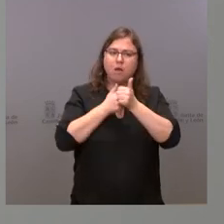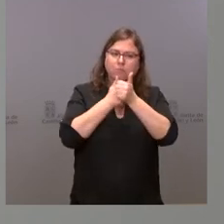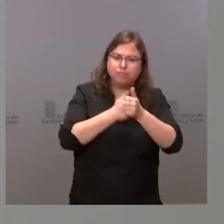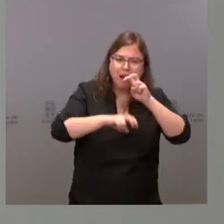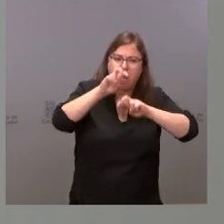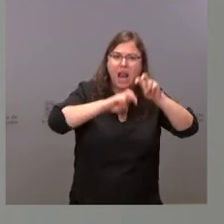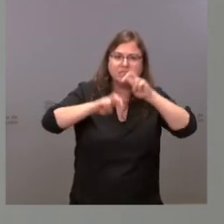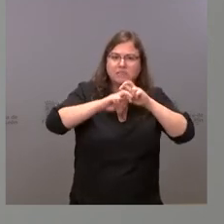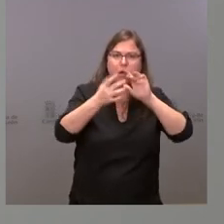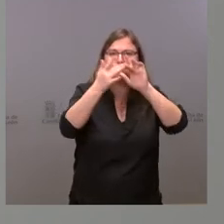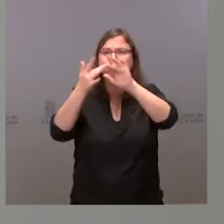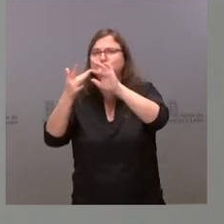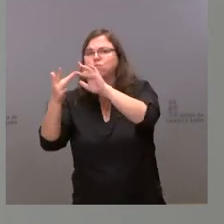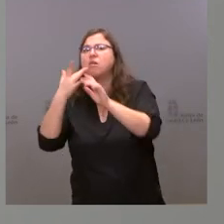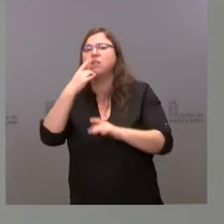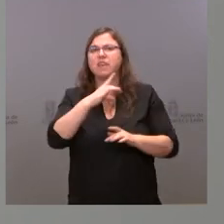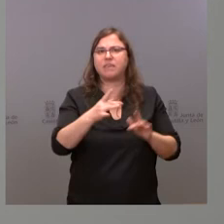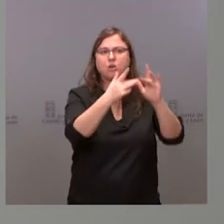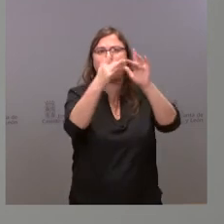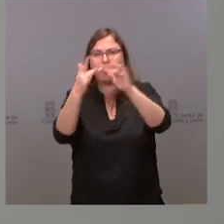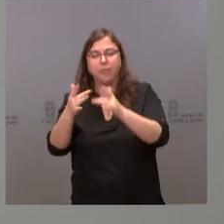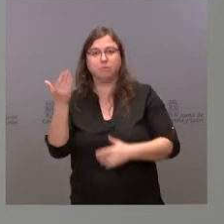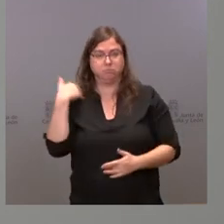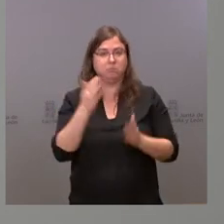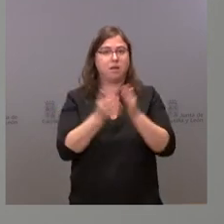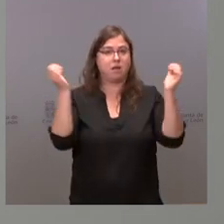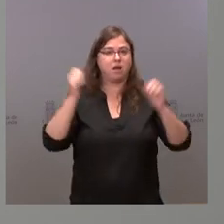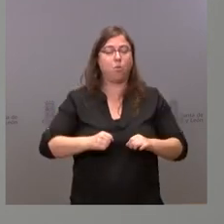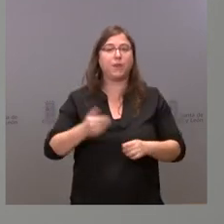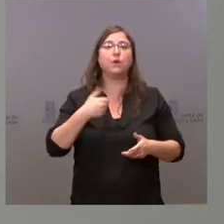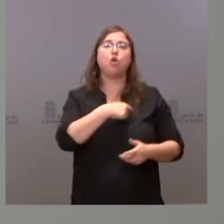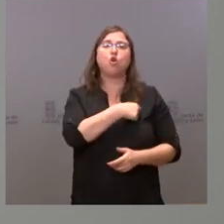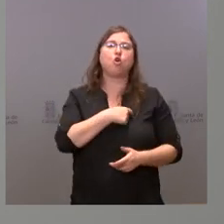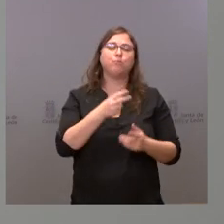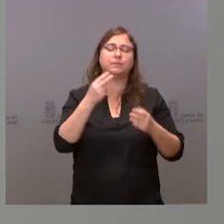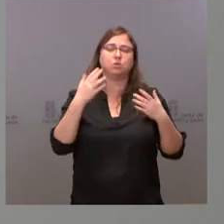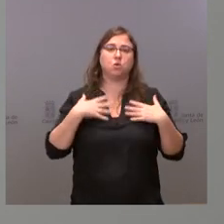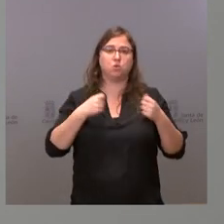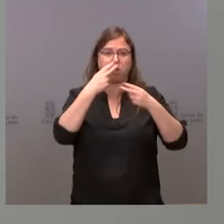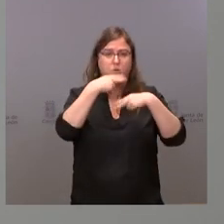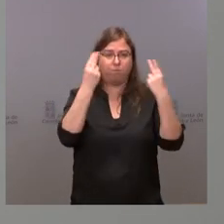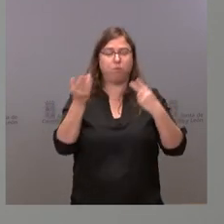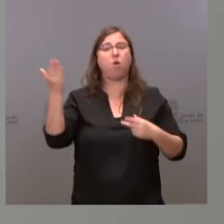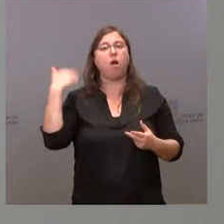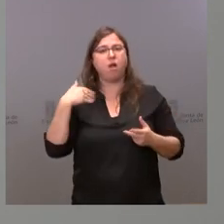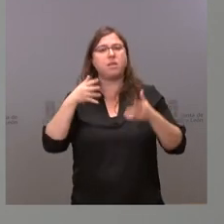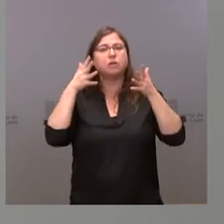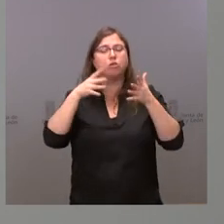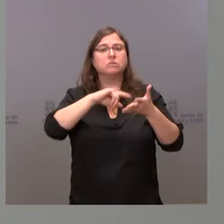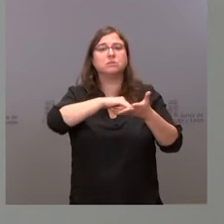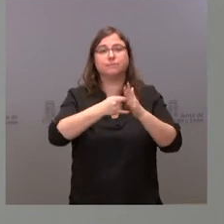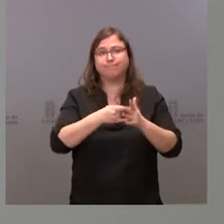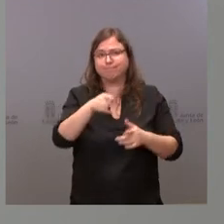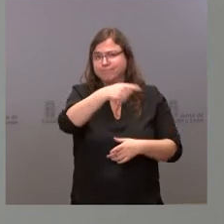en la tanto en la ponencia de alertas como la comisión de salud pública y ayer en el consejo interterritorial todas las comunidades pero que